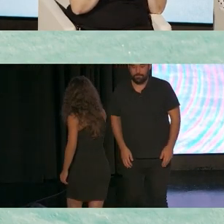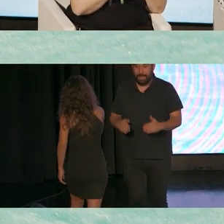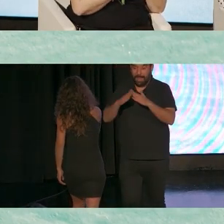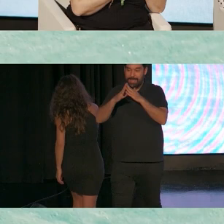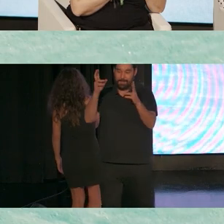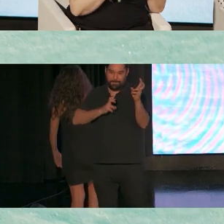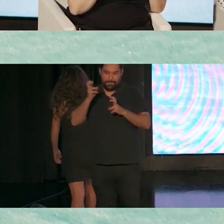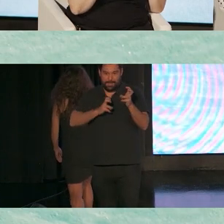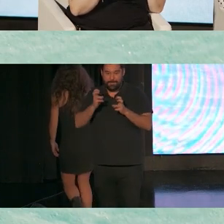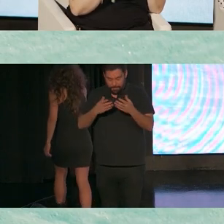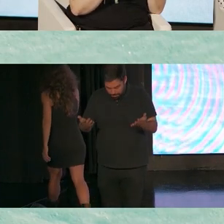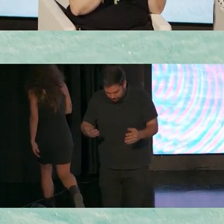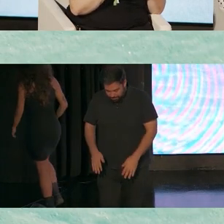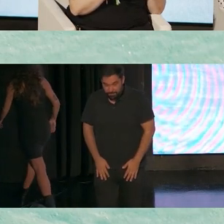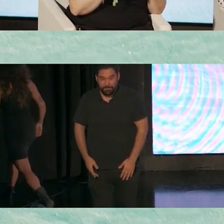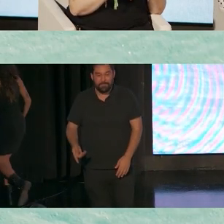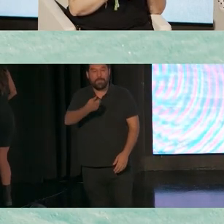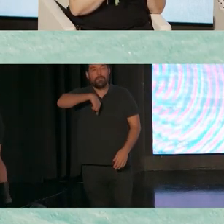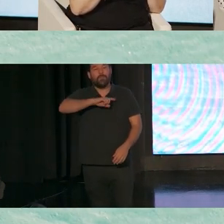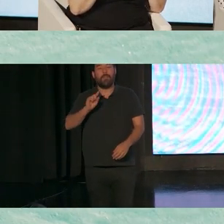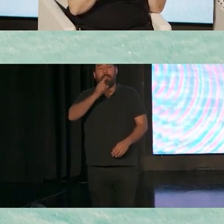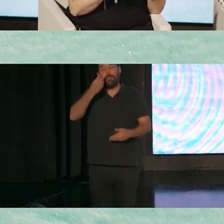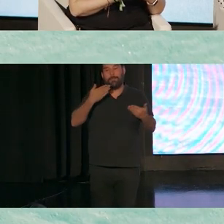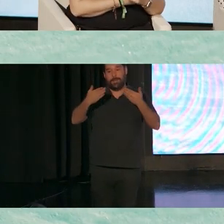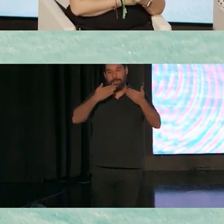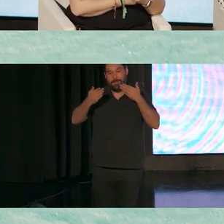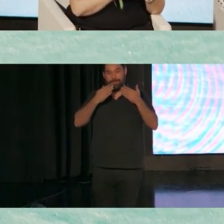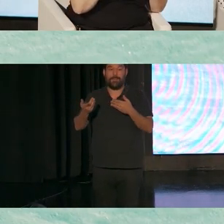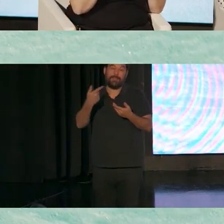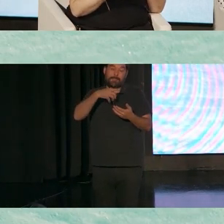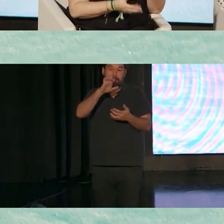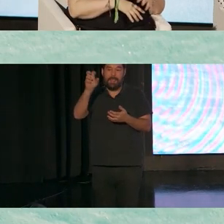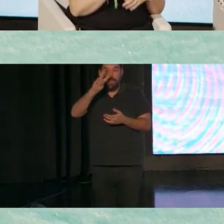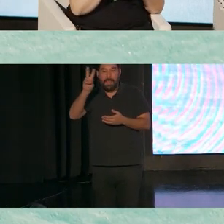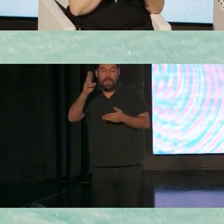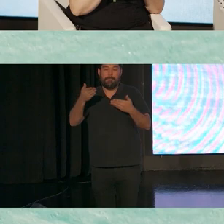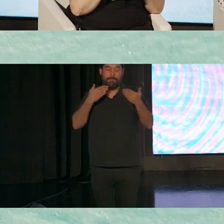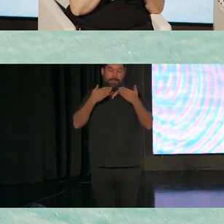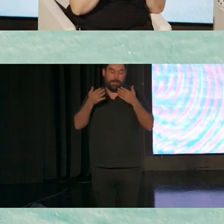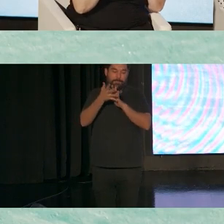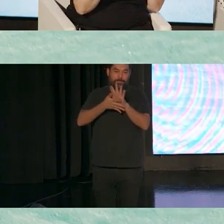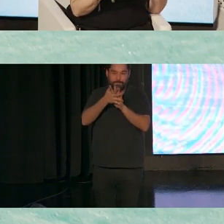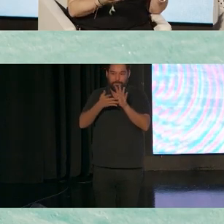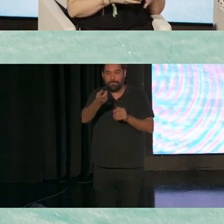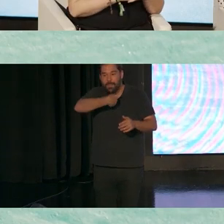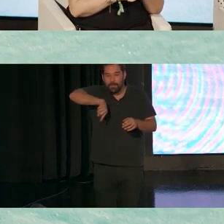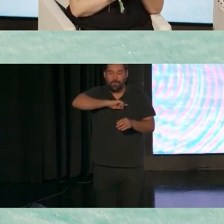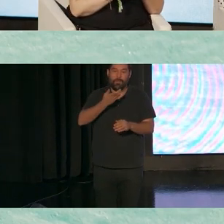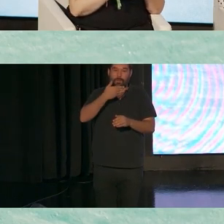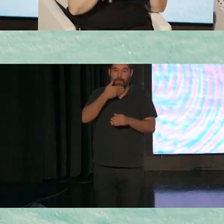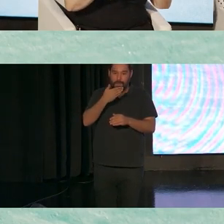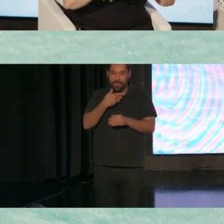eh Bueno Tuvimos una primera entrevista en la que Eva pues habló con nosotros Nos conoció